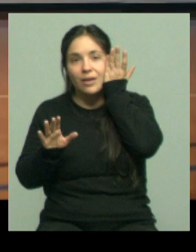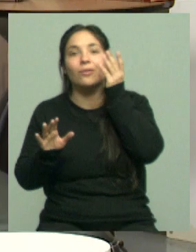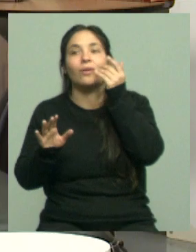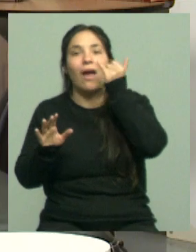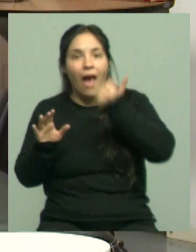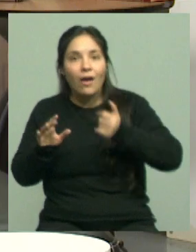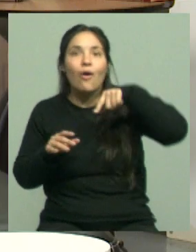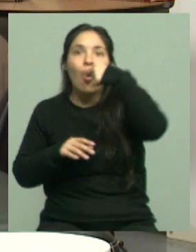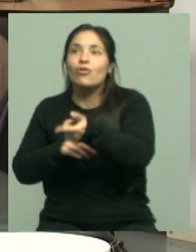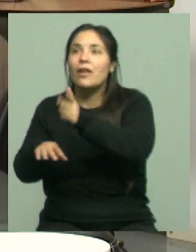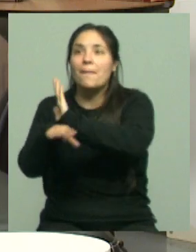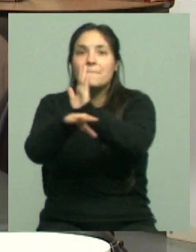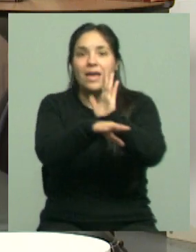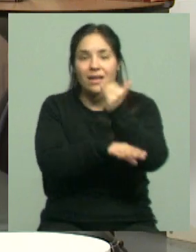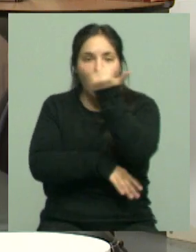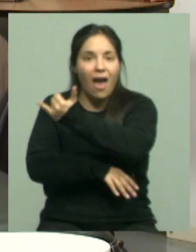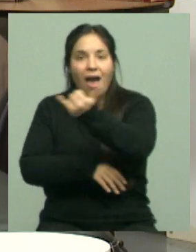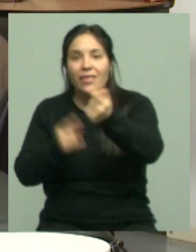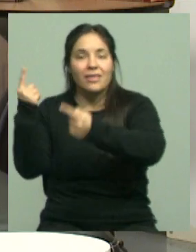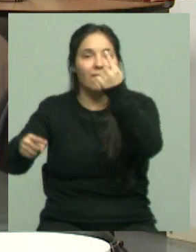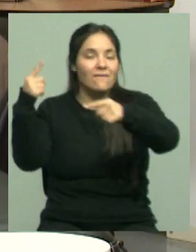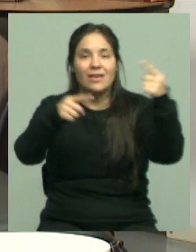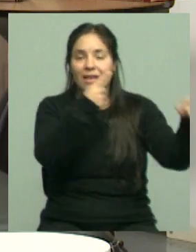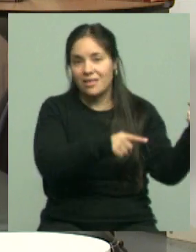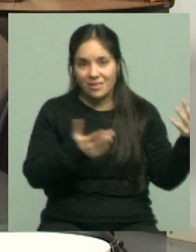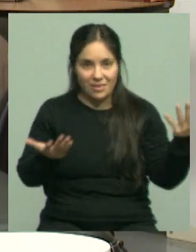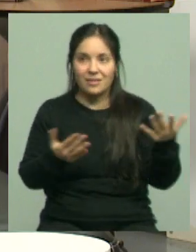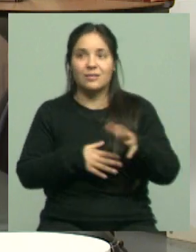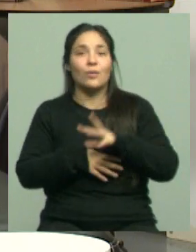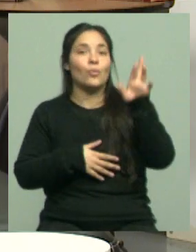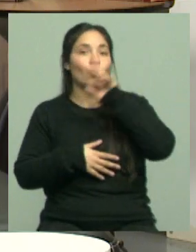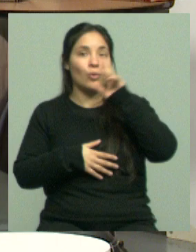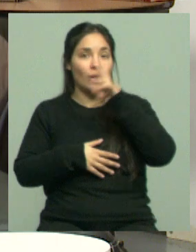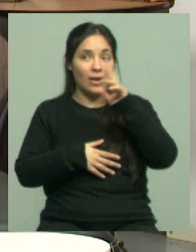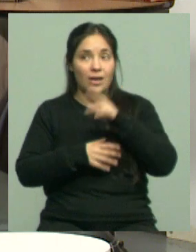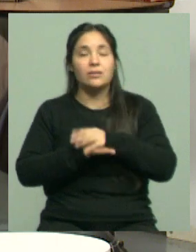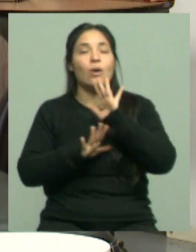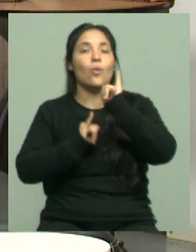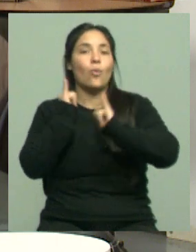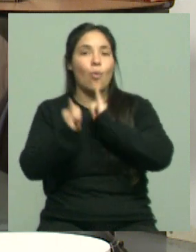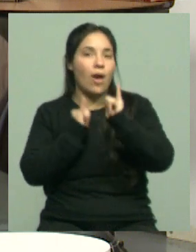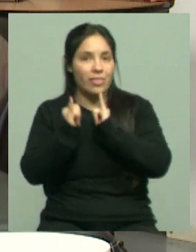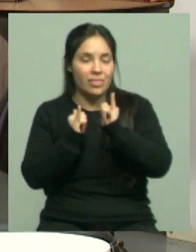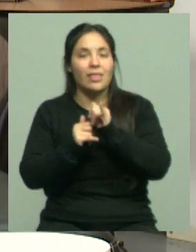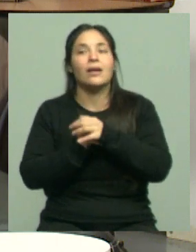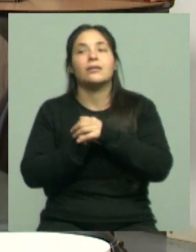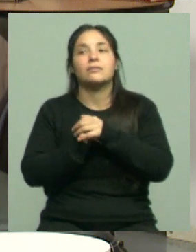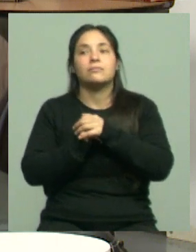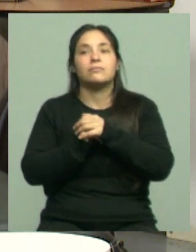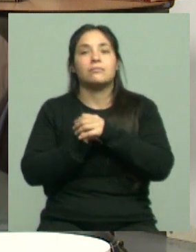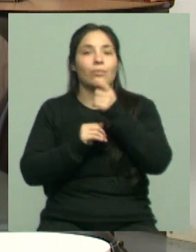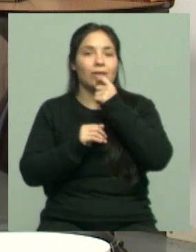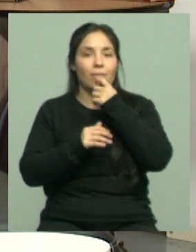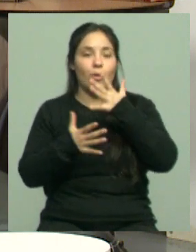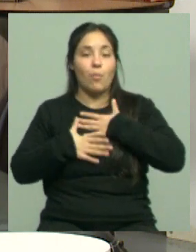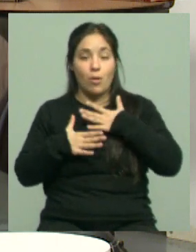existencia. Se está viendo mucho diferentes experiencias de chicas en redes que cuentan cómo les afecta, ya sea a su salud